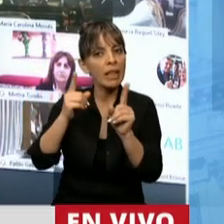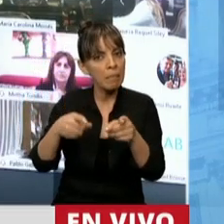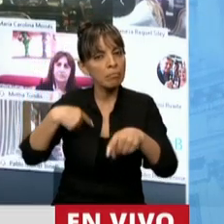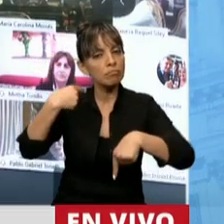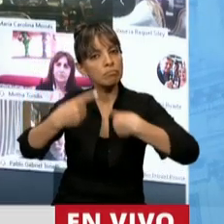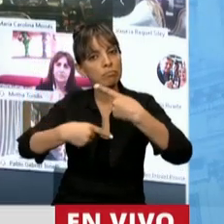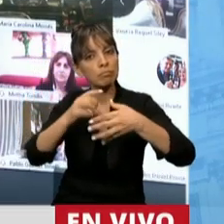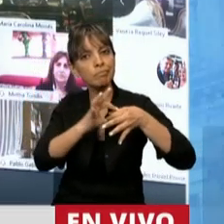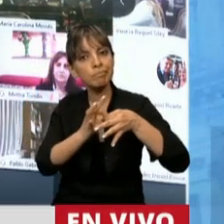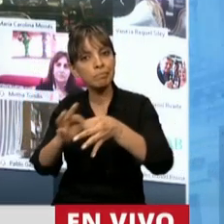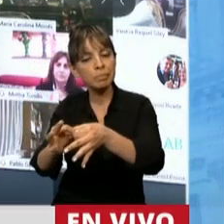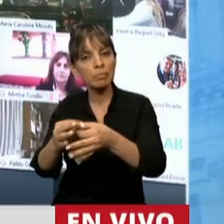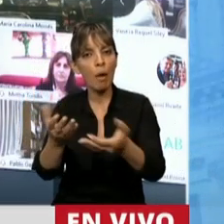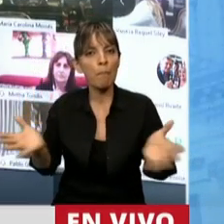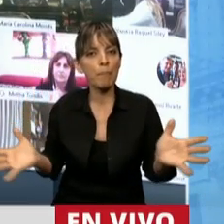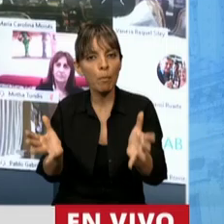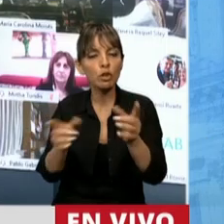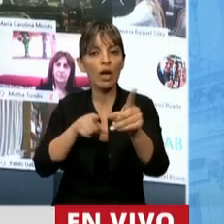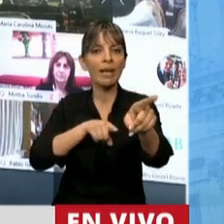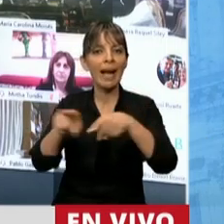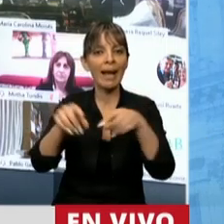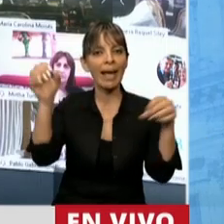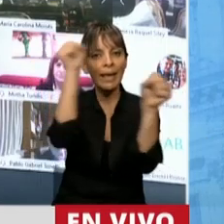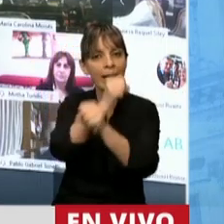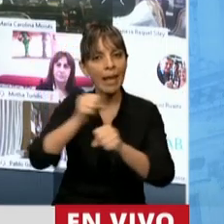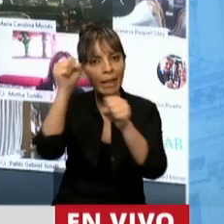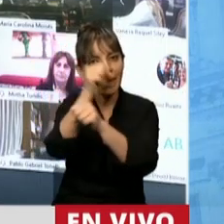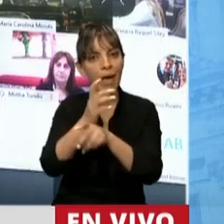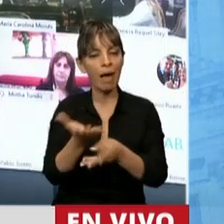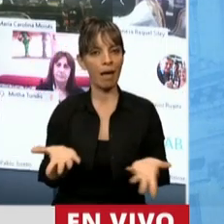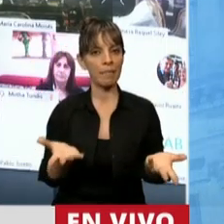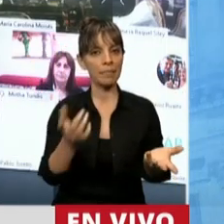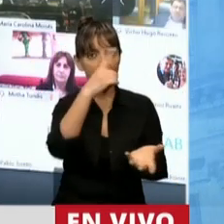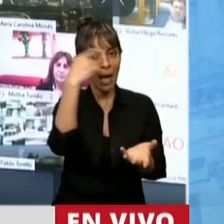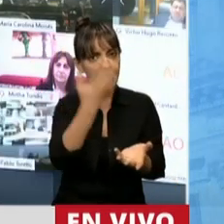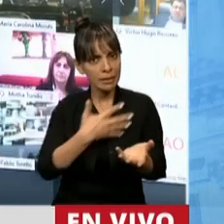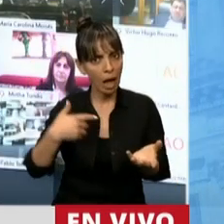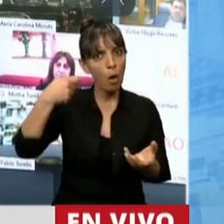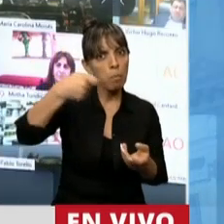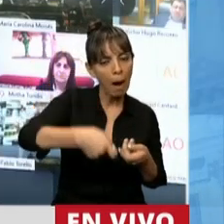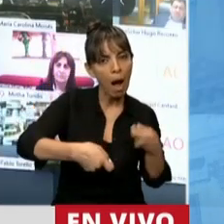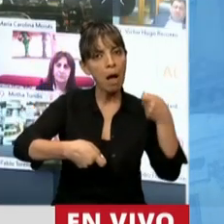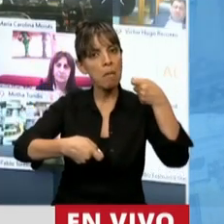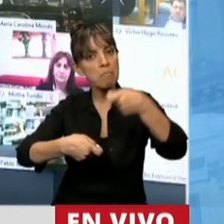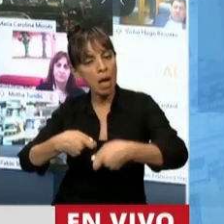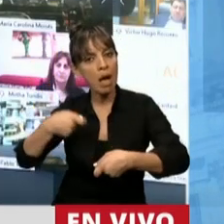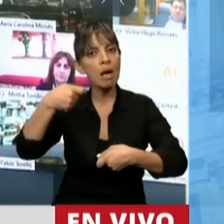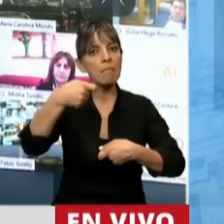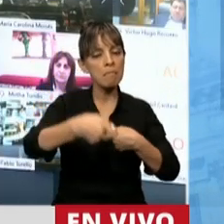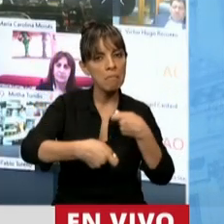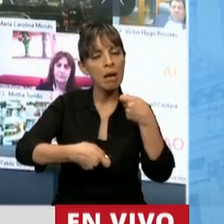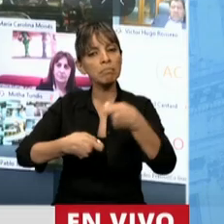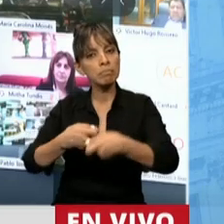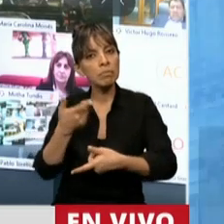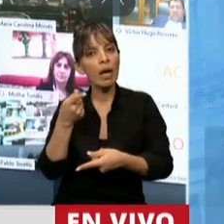promocionó las carreras de ingeniería. El Estado viene invirtiendo y eso es